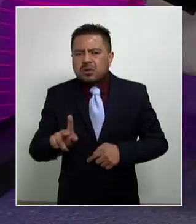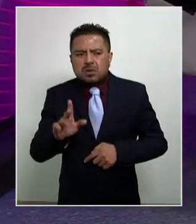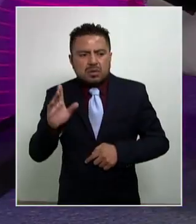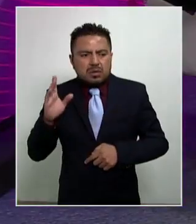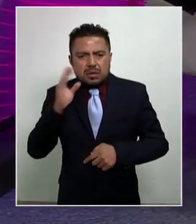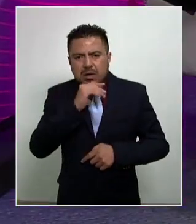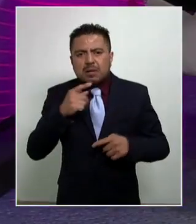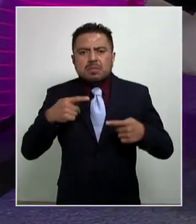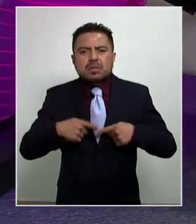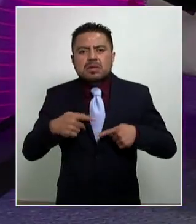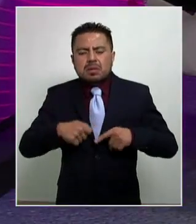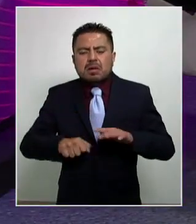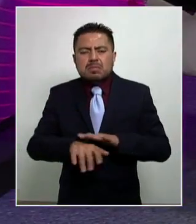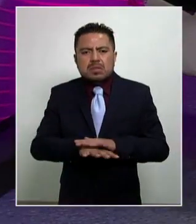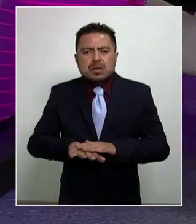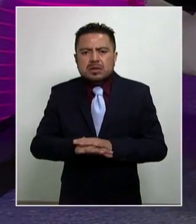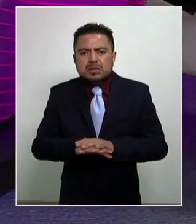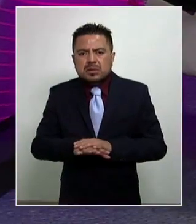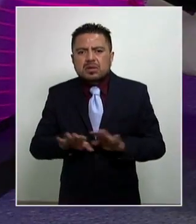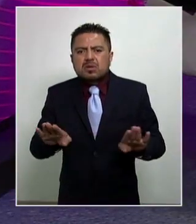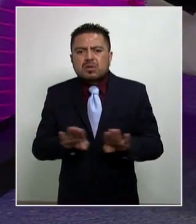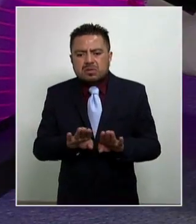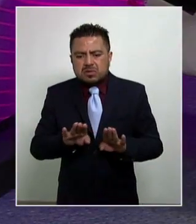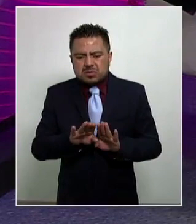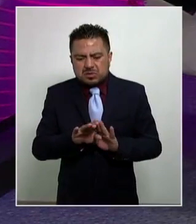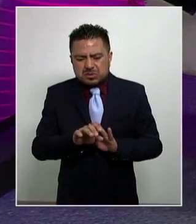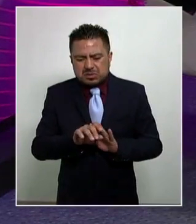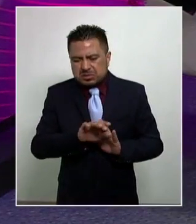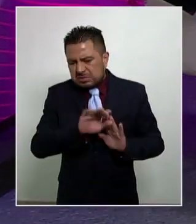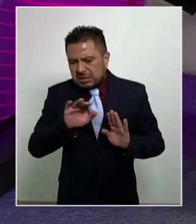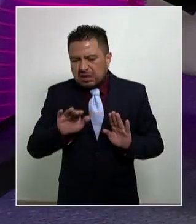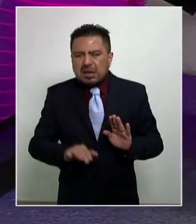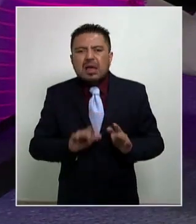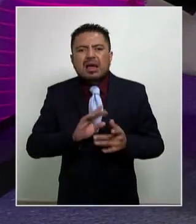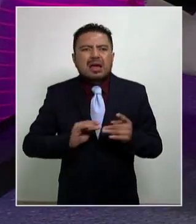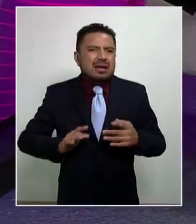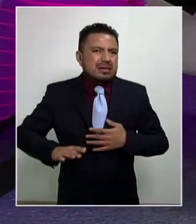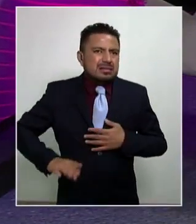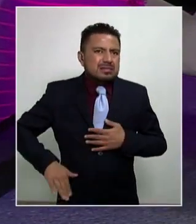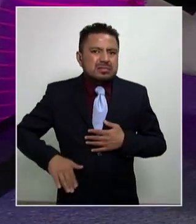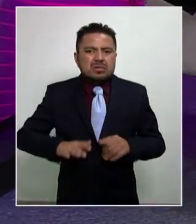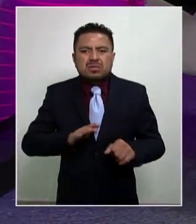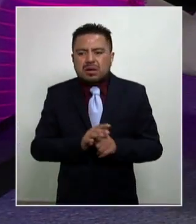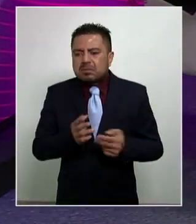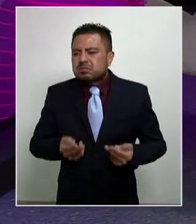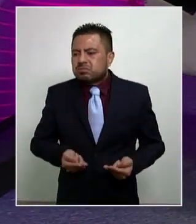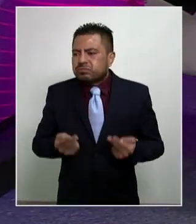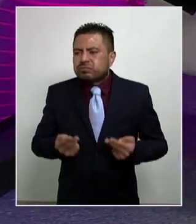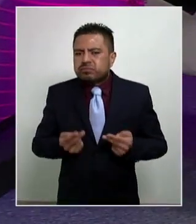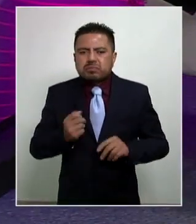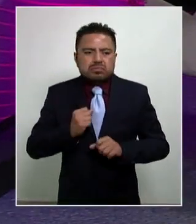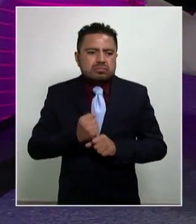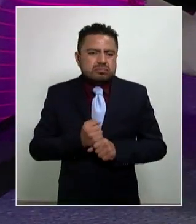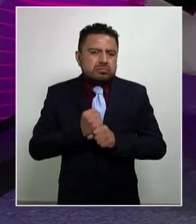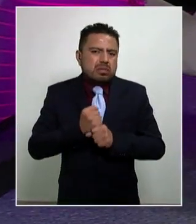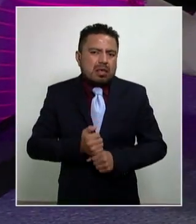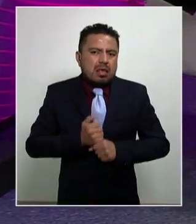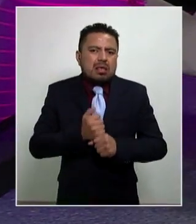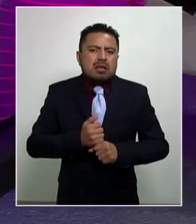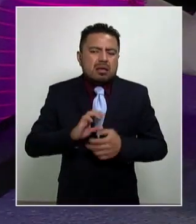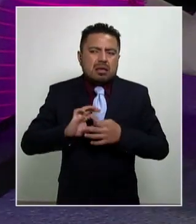las personas básicamente subsaharianas, que es de la que nosotros hablamos, que es el comercio de personas esclavizadas del